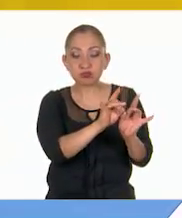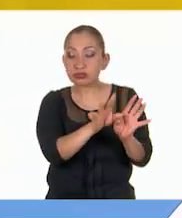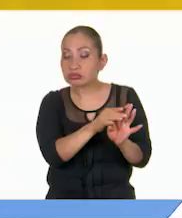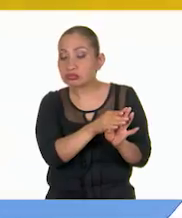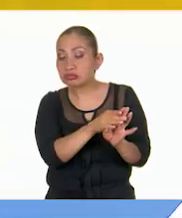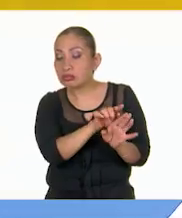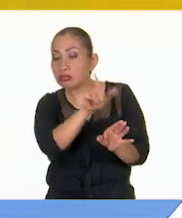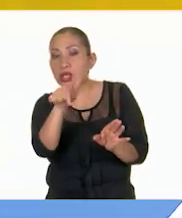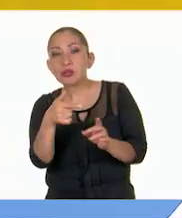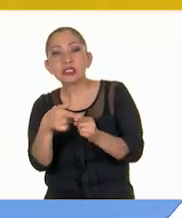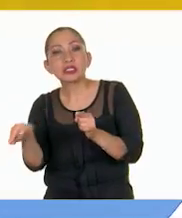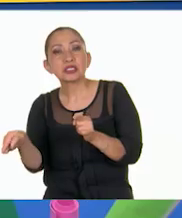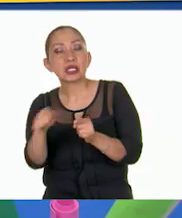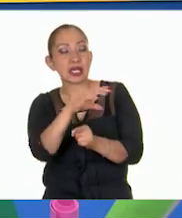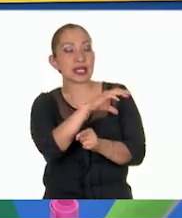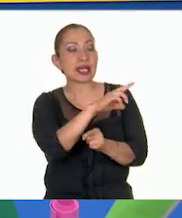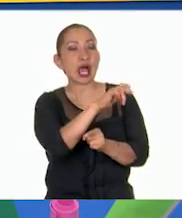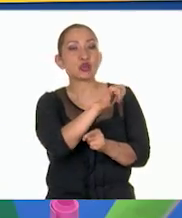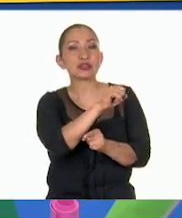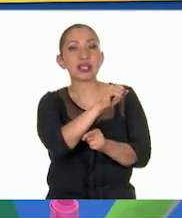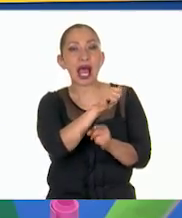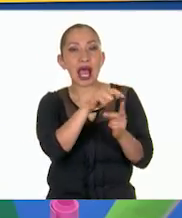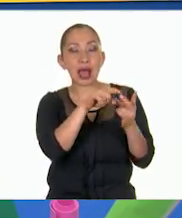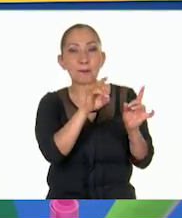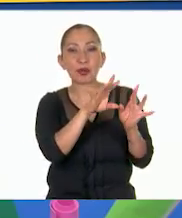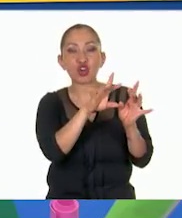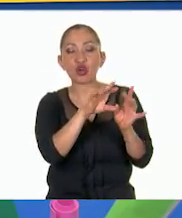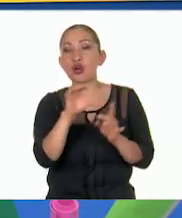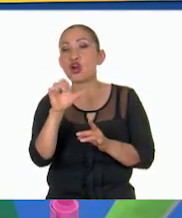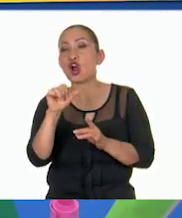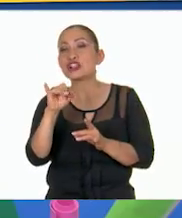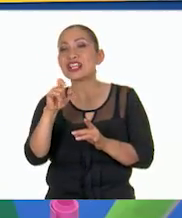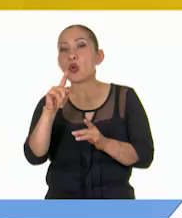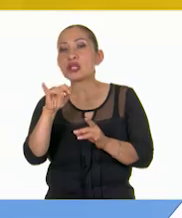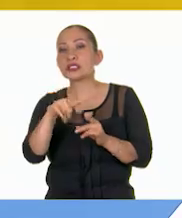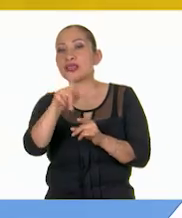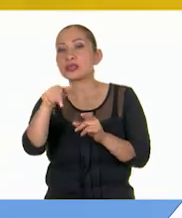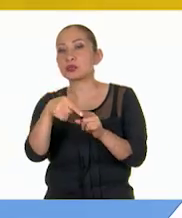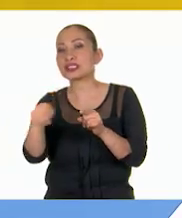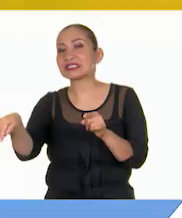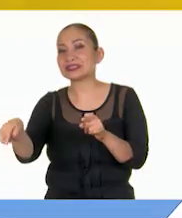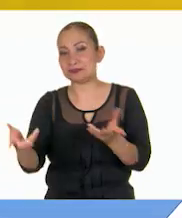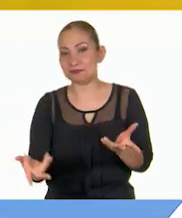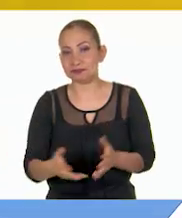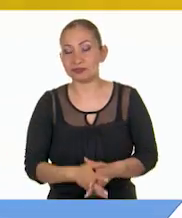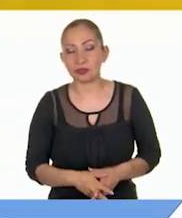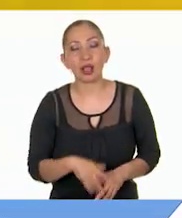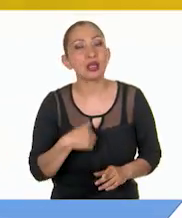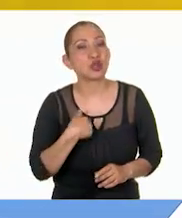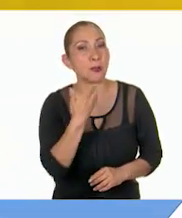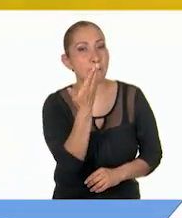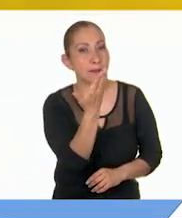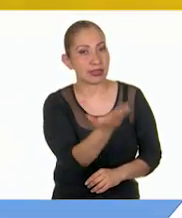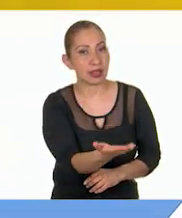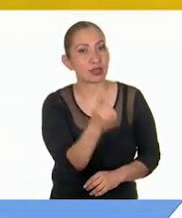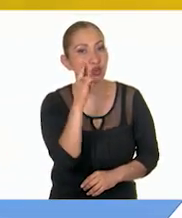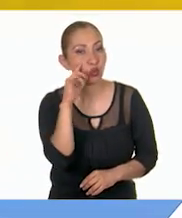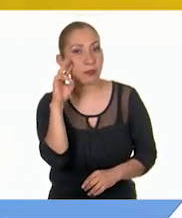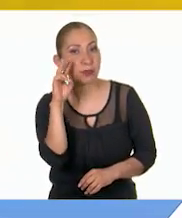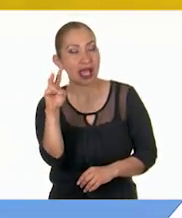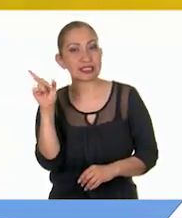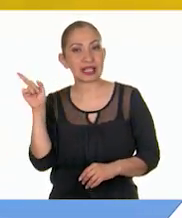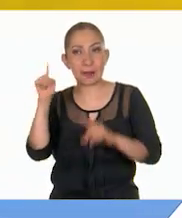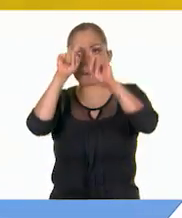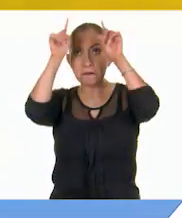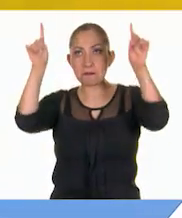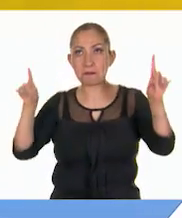resultado, consecuencia. Así de fácil y sencillo. Muy bien. Ahora, les voy a pedir que miren la siguiente